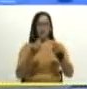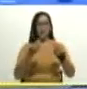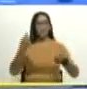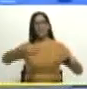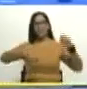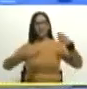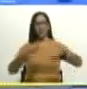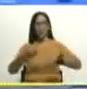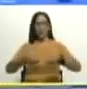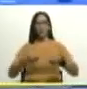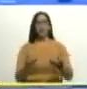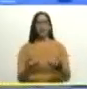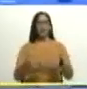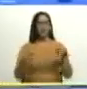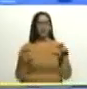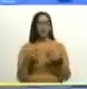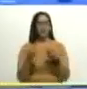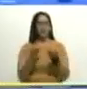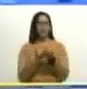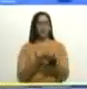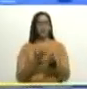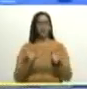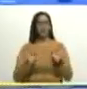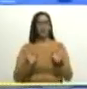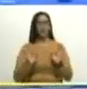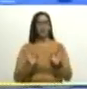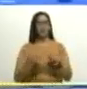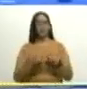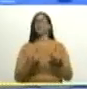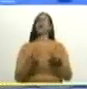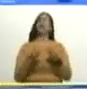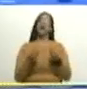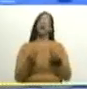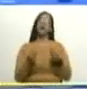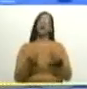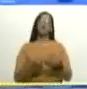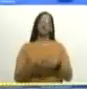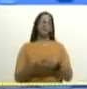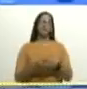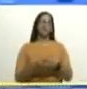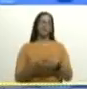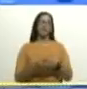para favorecer las zonas económicas especiales, pero hay mucho trecho todavía,